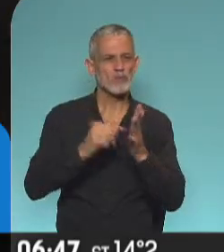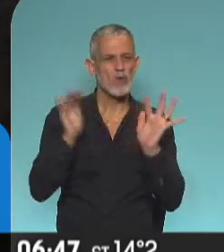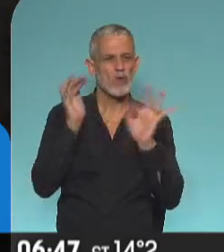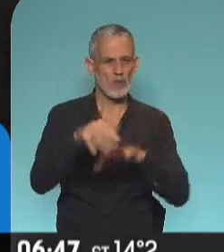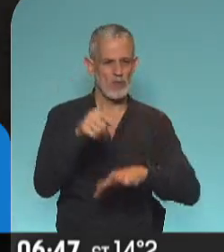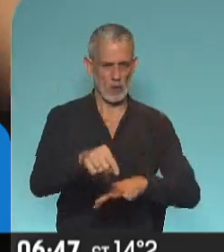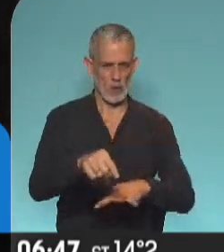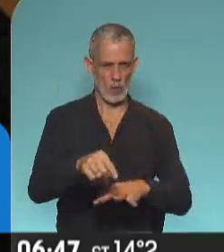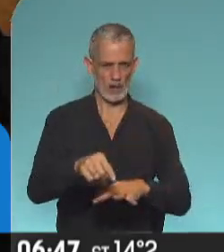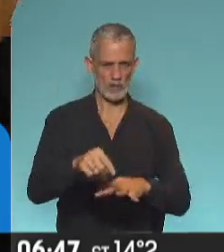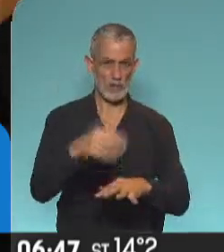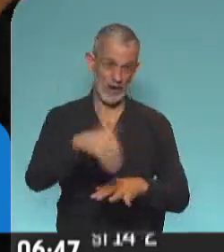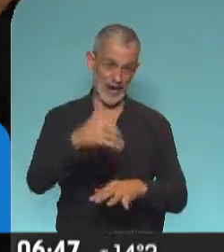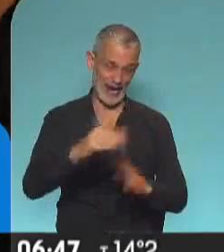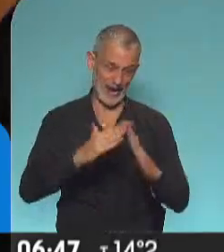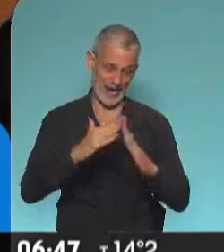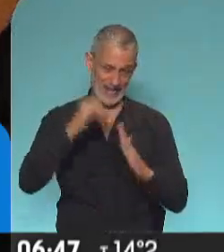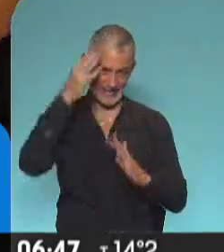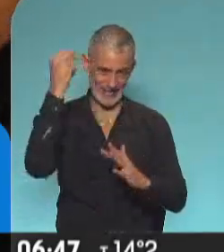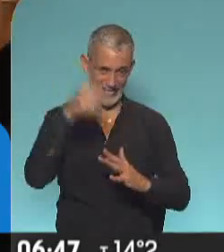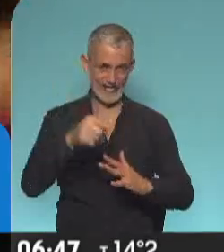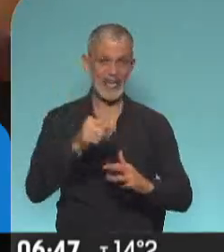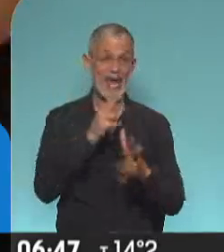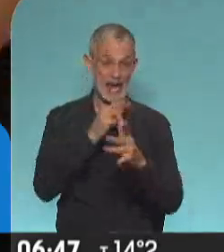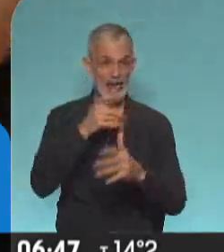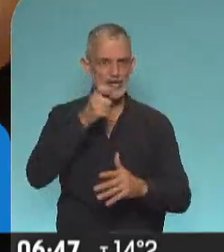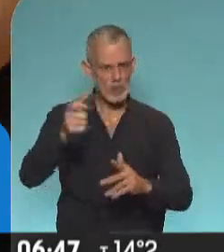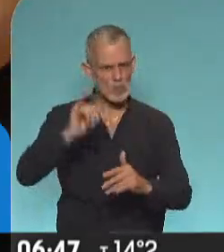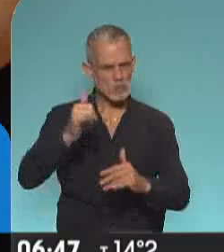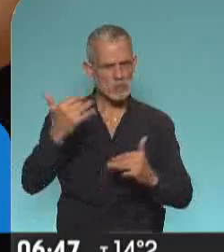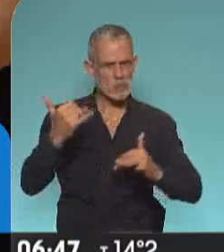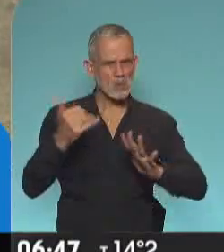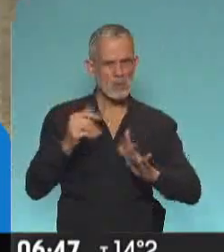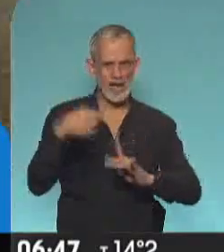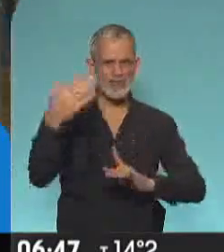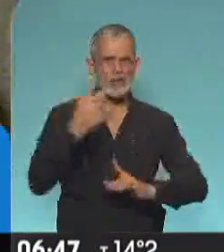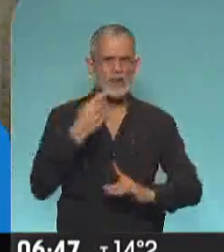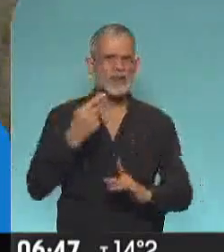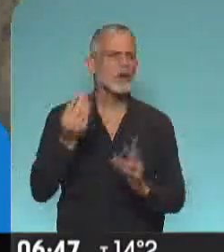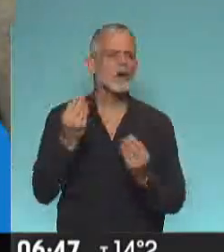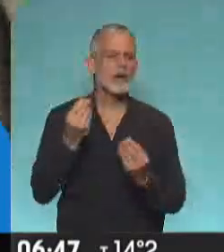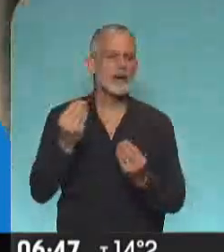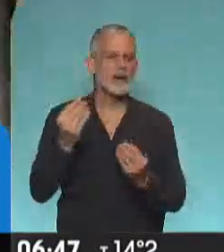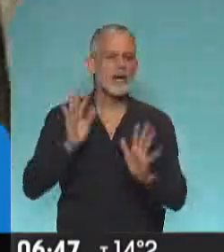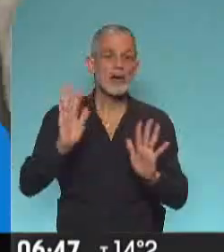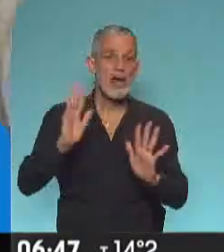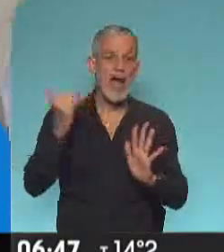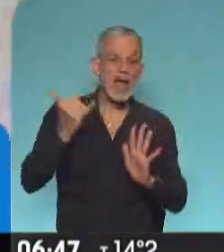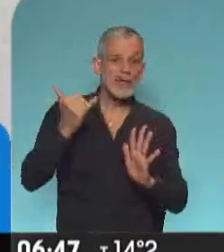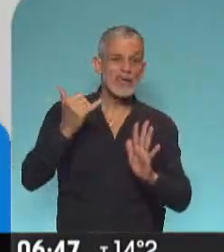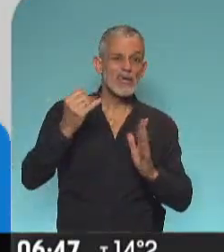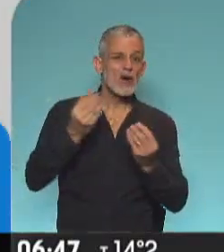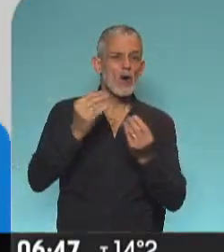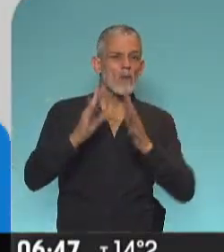de encuentro en el domicilio de Cristina Fernández de Kirchner. Clarín respondió a esto, ¿no? Señaló minutos más tarde que tenía que ver con el publicaba tema de la lista.